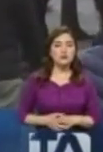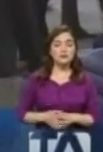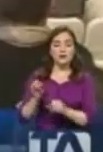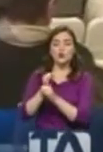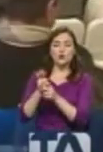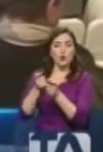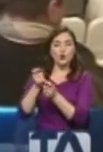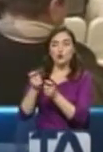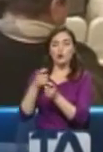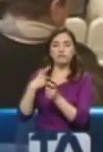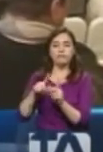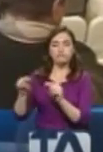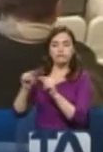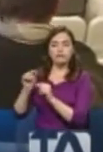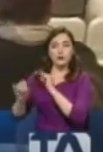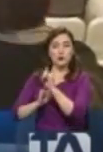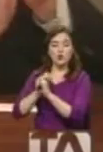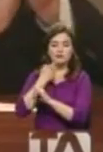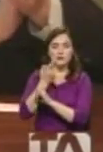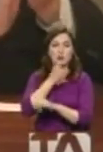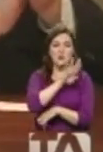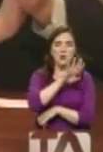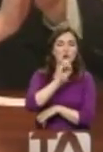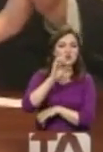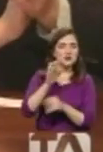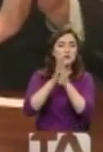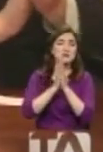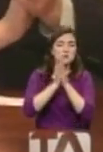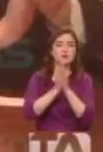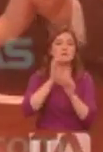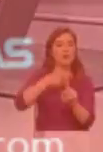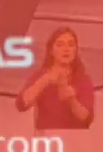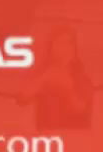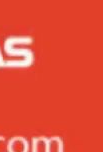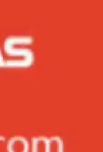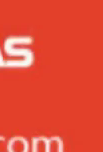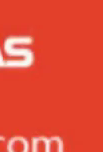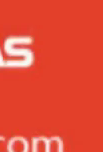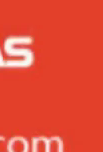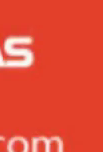se trataría de 400 peticiones mensuales. En Quito, Andrea Samaniego, 24 horas.